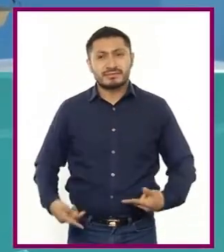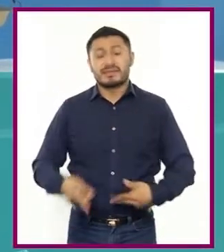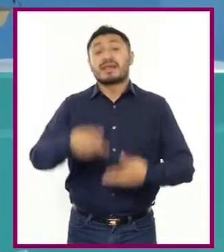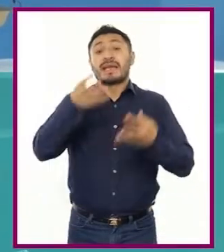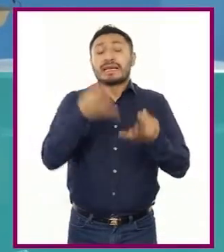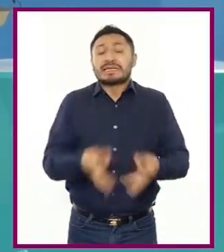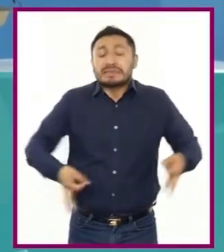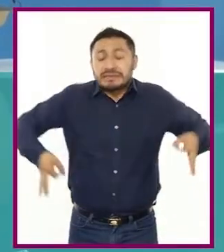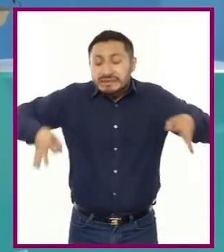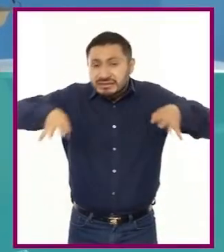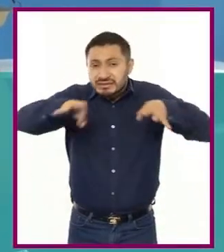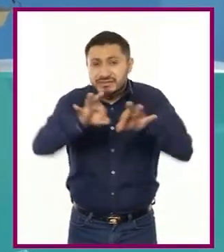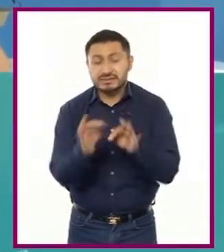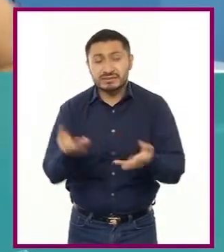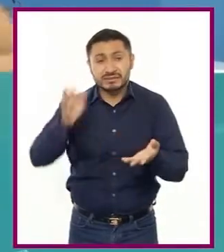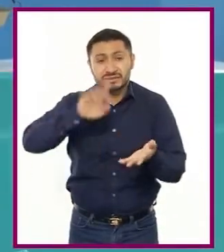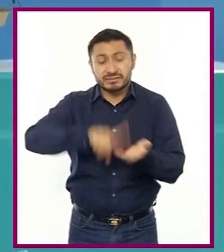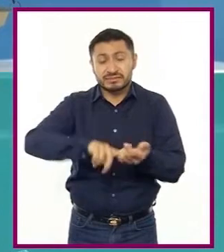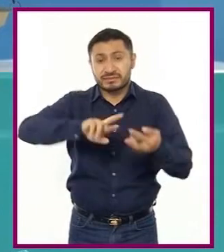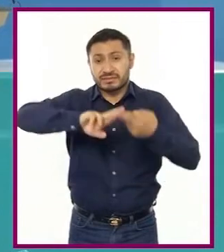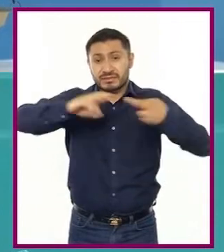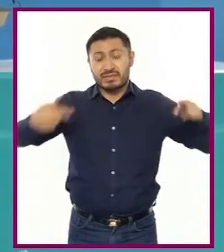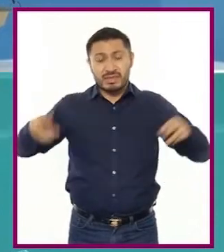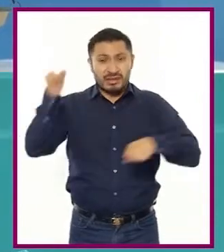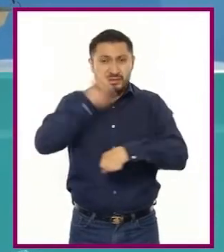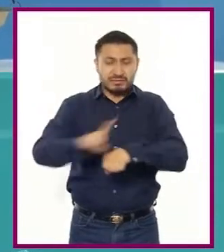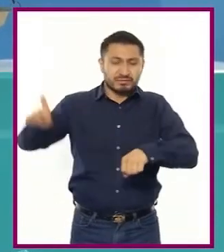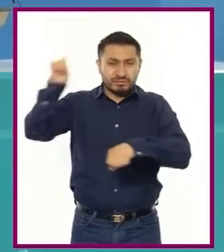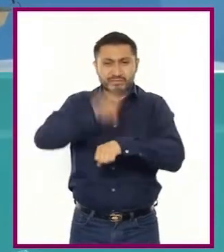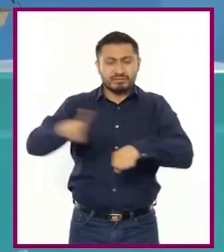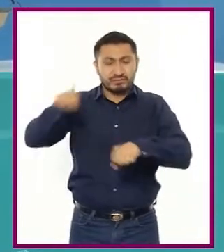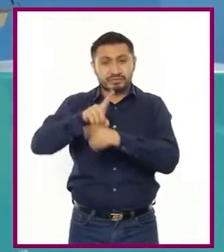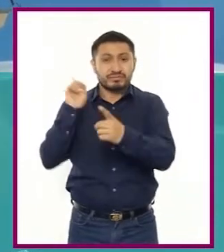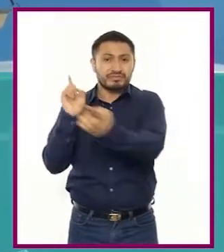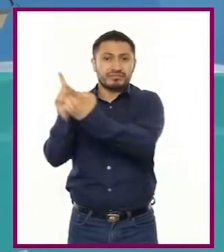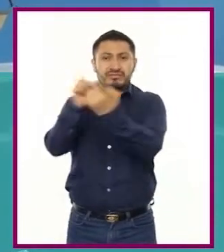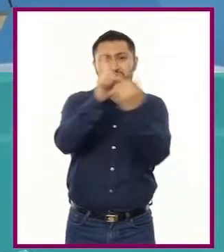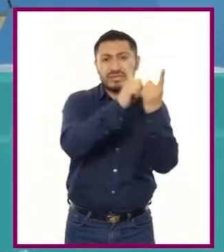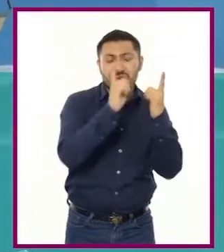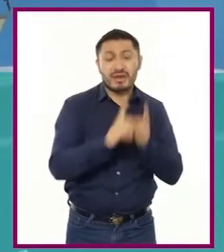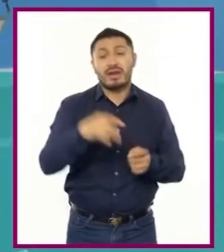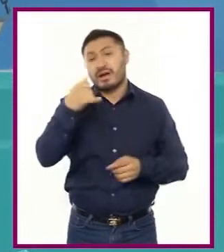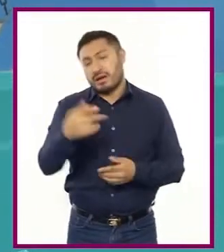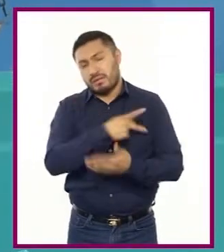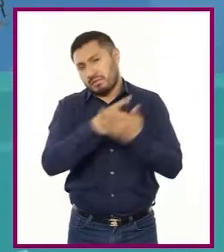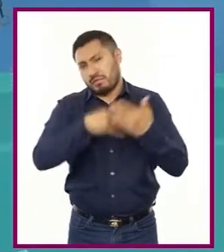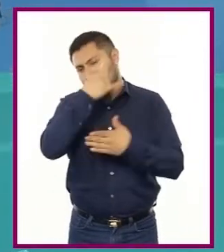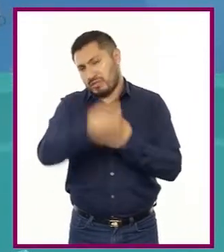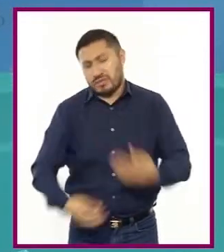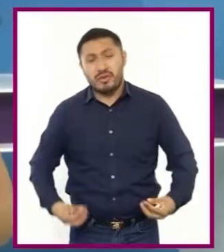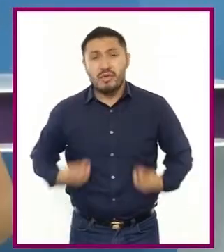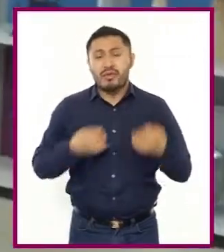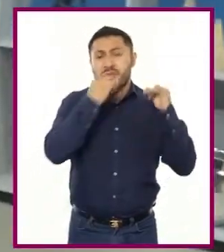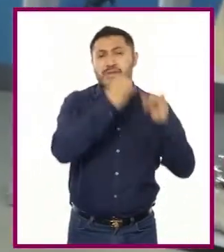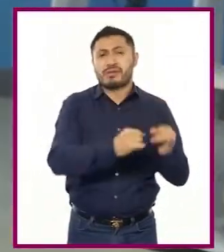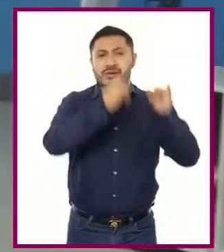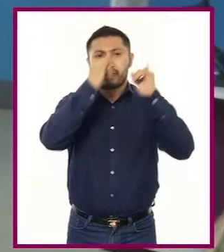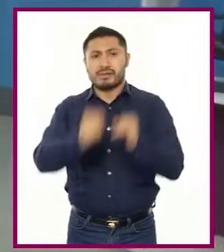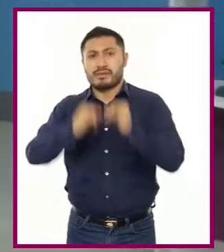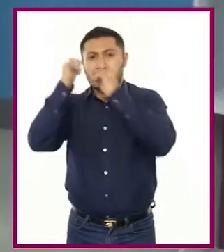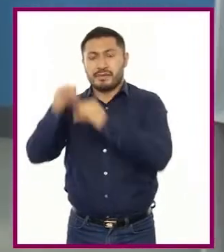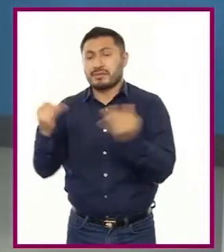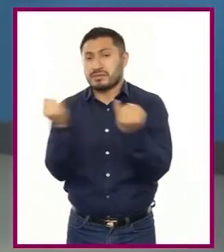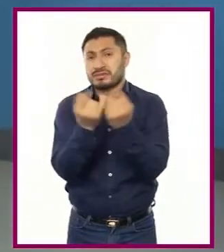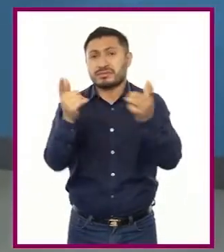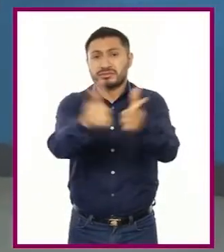eje rector en las relaciones cotidianas y para la definición de los proyectos de vida individuales y colectivos.